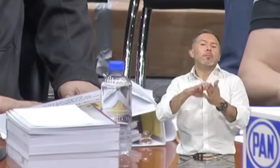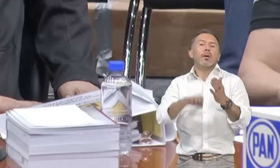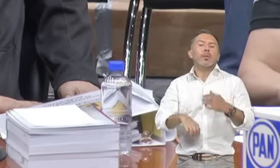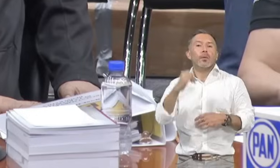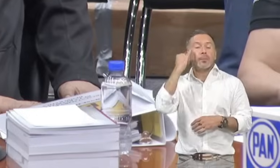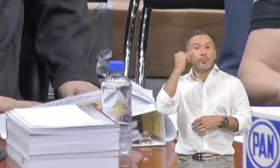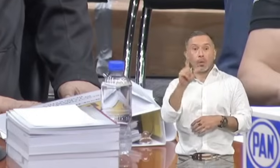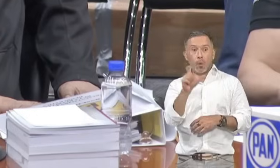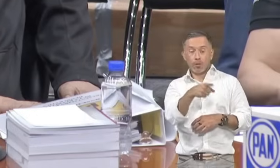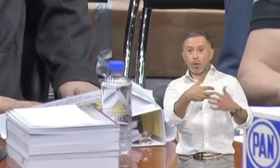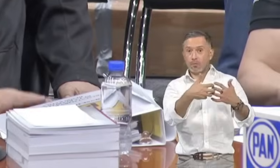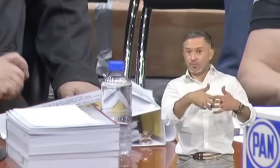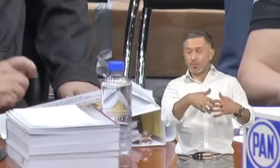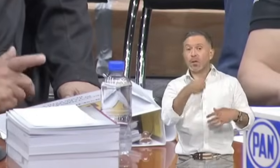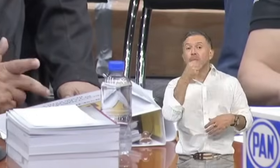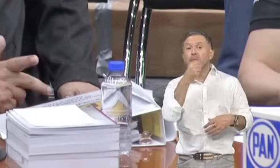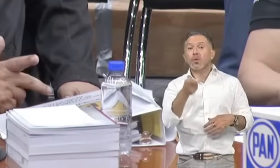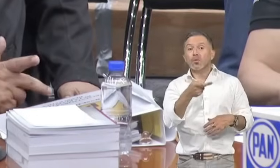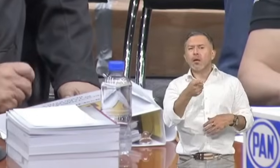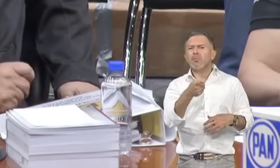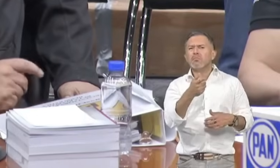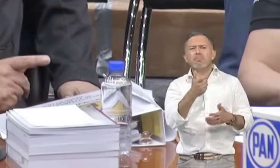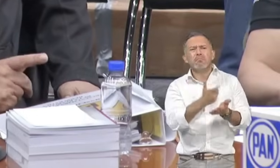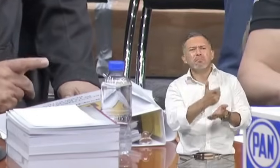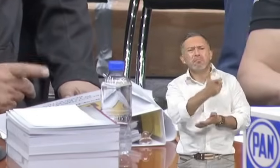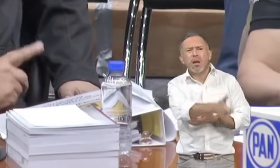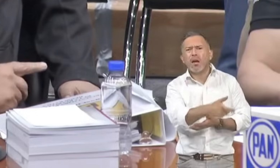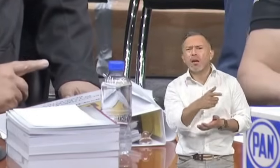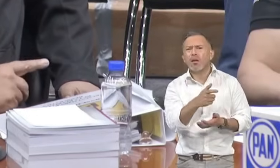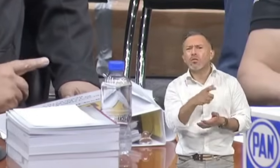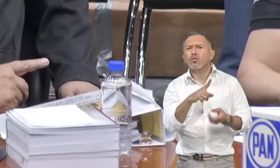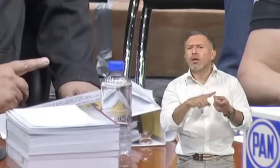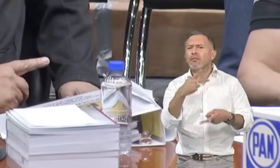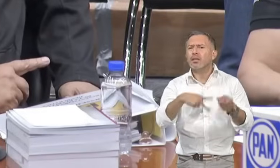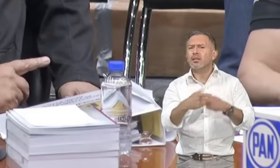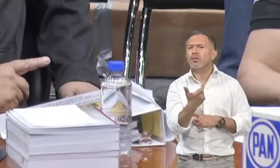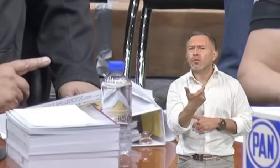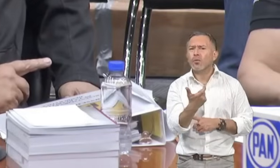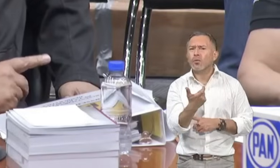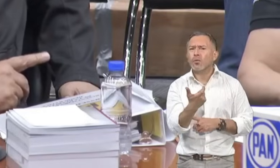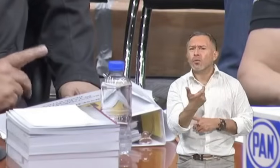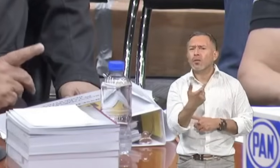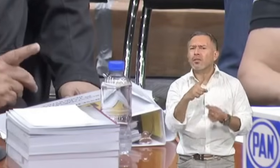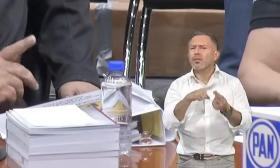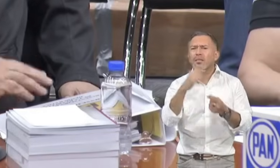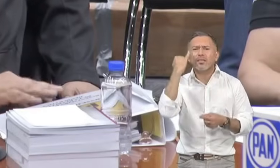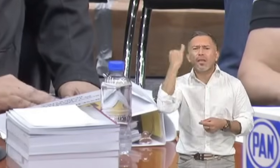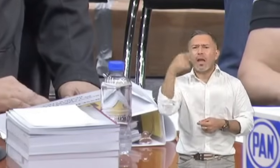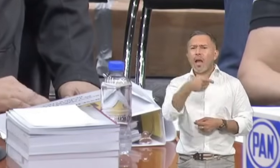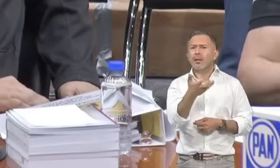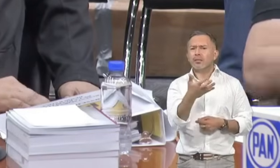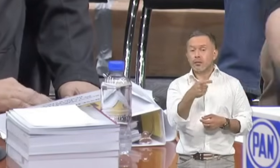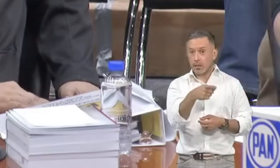publica, saber quién la paga, quién la hizo. Ese es un derecho del ciudadano. No es un derecho